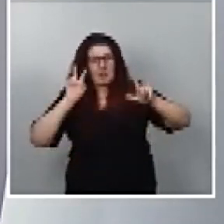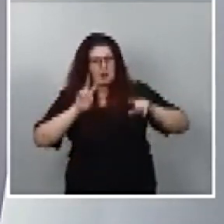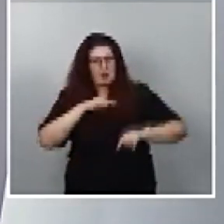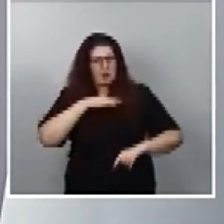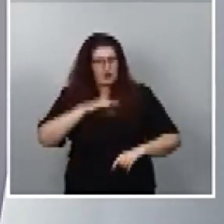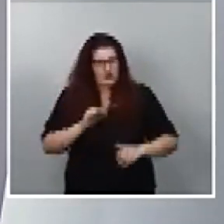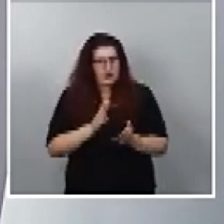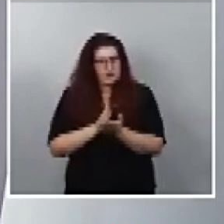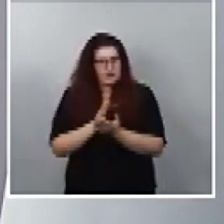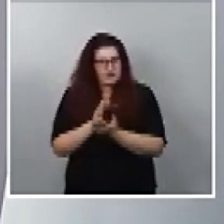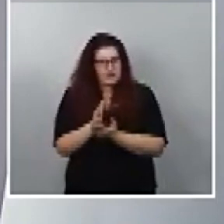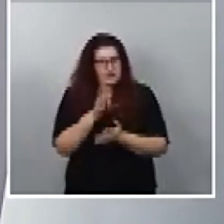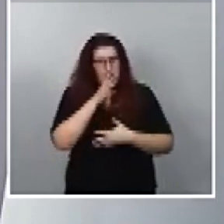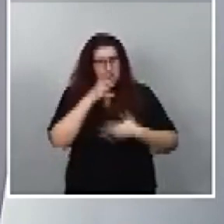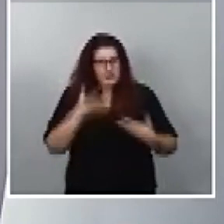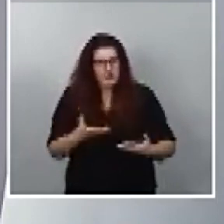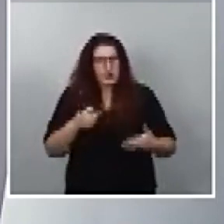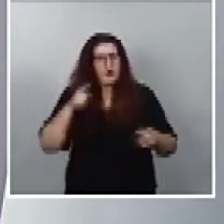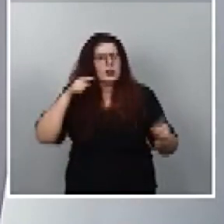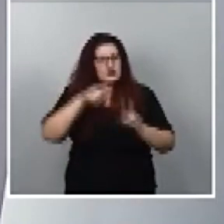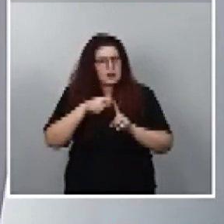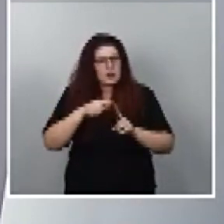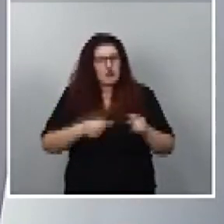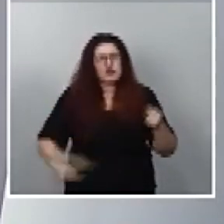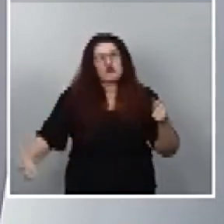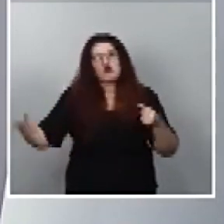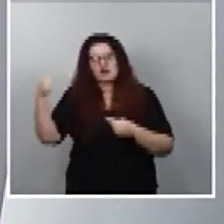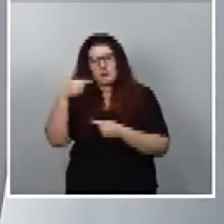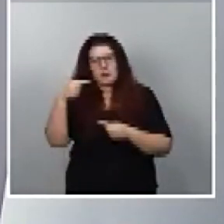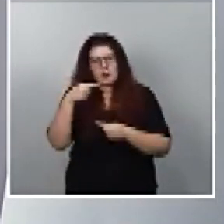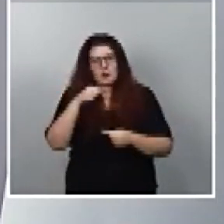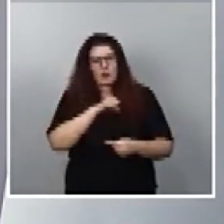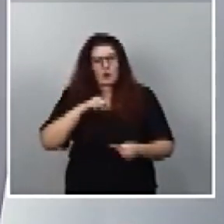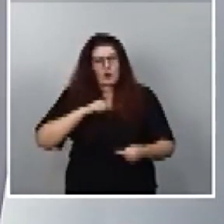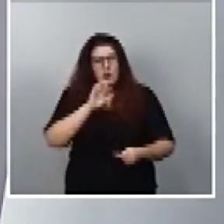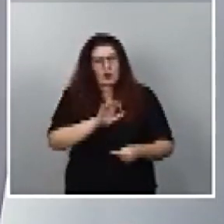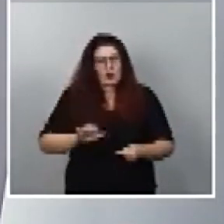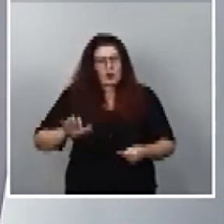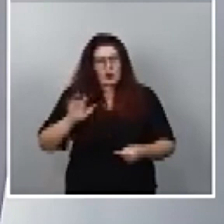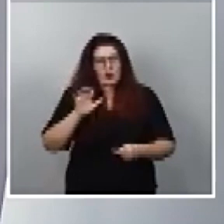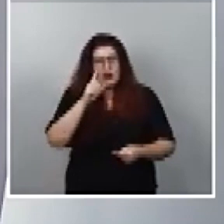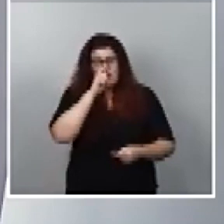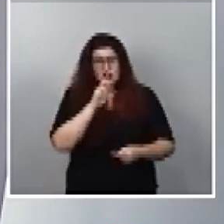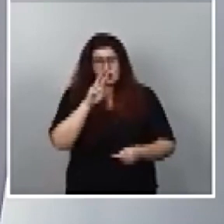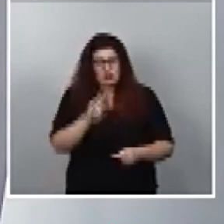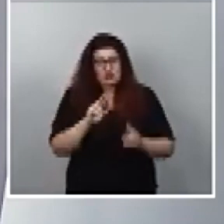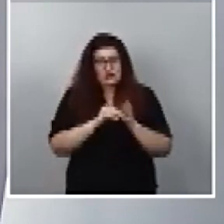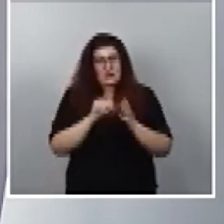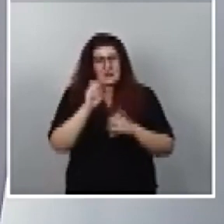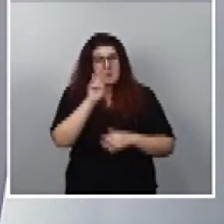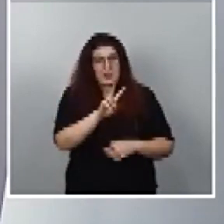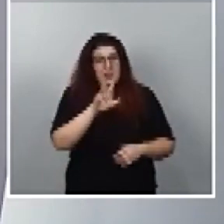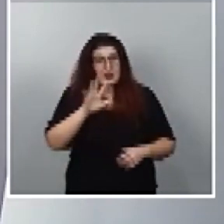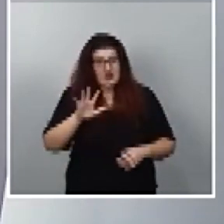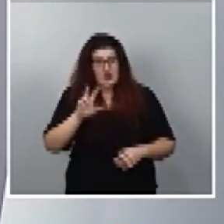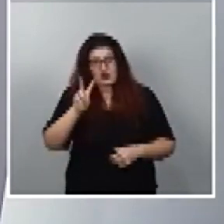senda vigente se desarrollaba un objetivo de Super Abi para comunidades eh de en el año 2025 y